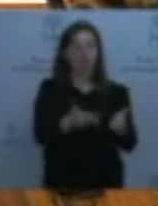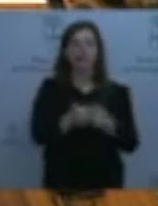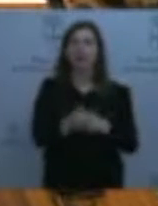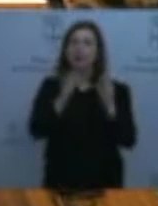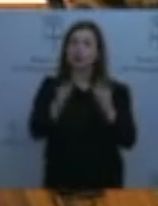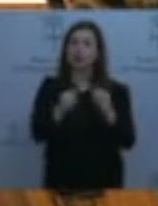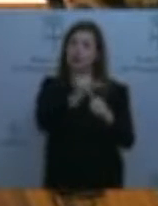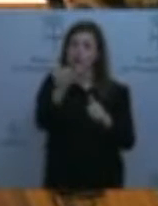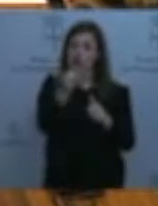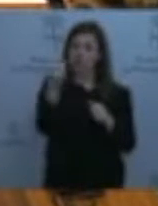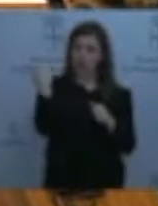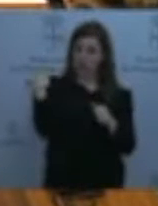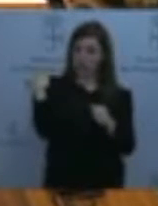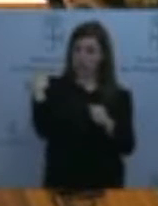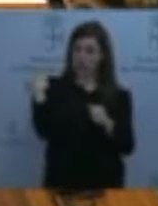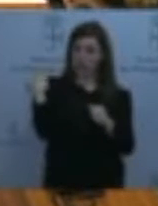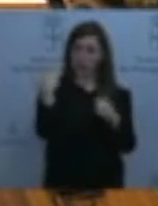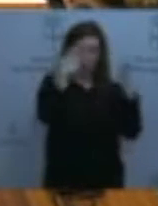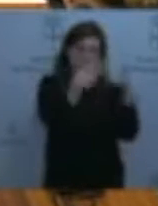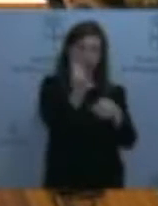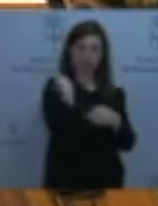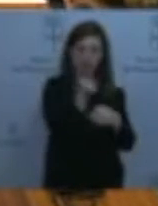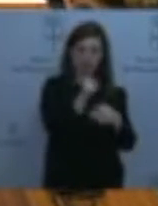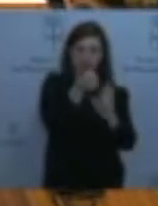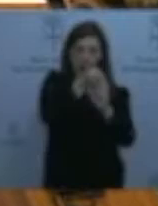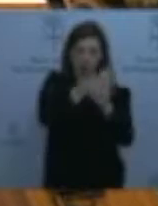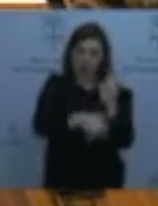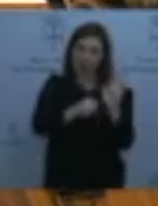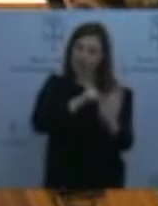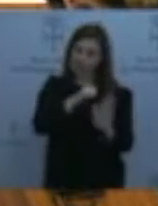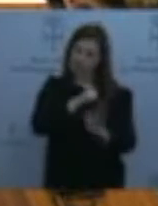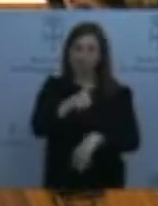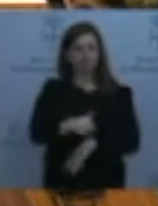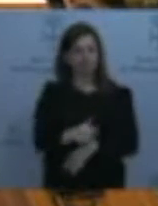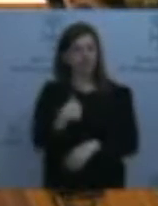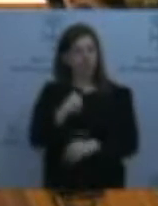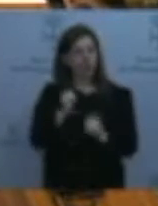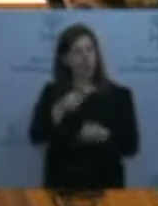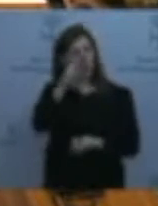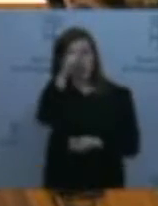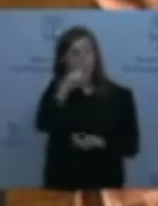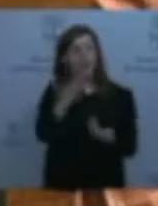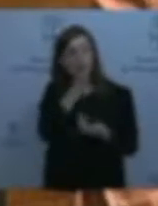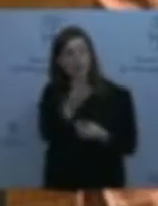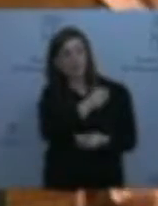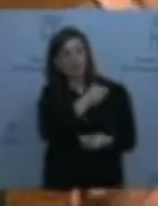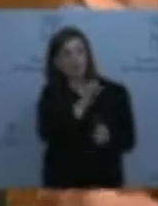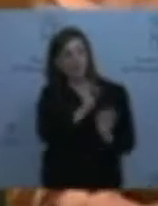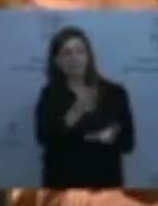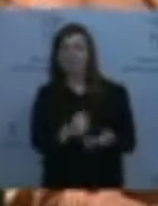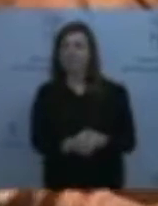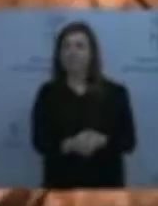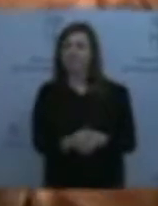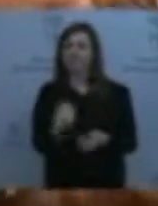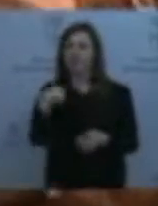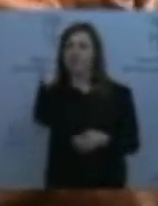cuantas semanas que no me ha preguntado usted por la lista de espera y la verdad es que ya estaba empezando a preocuparme. Me parece,